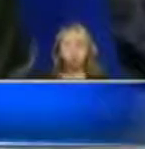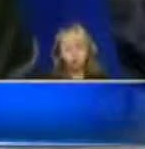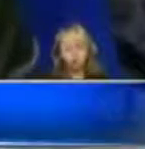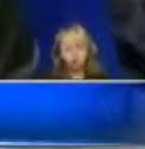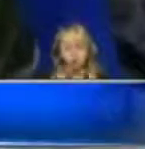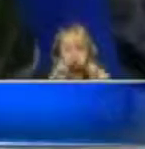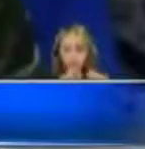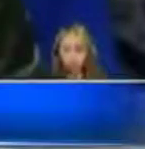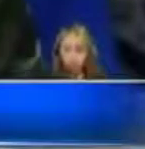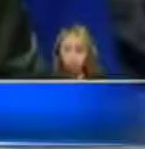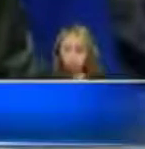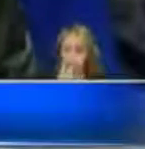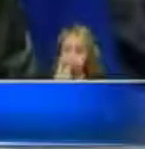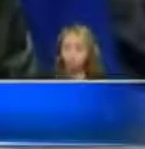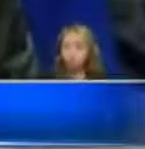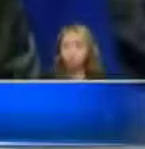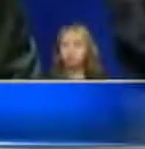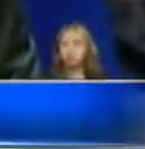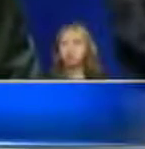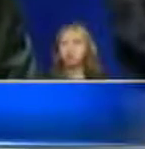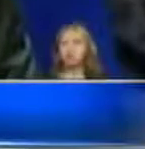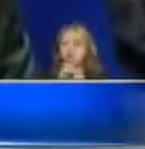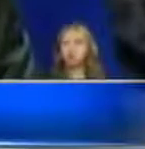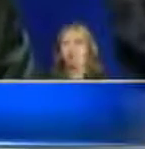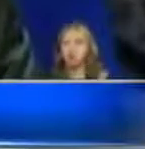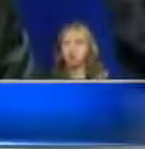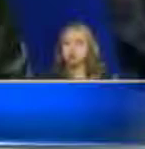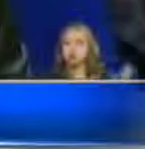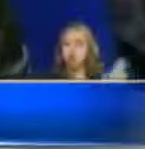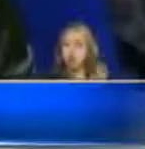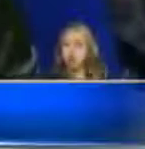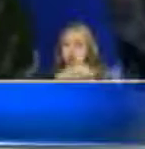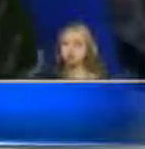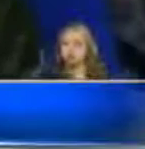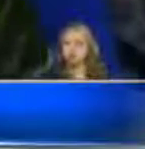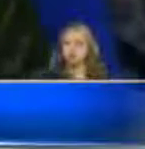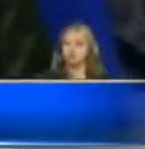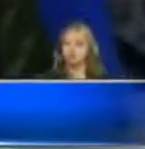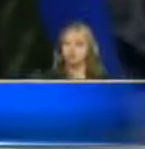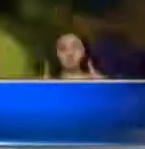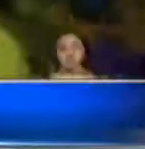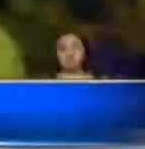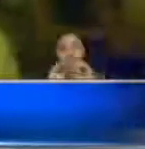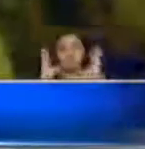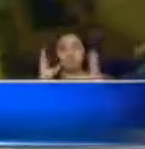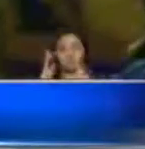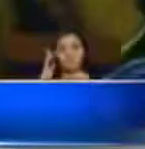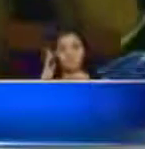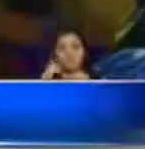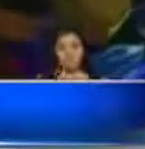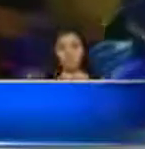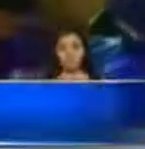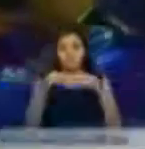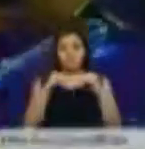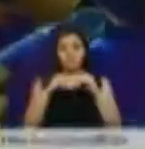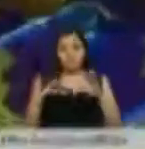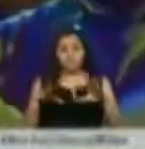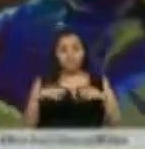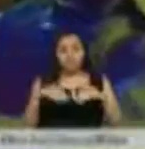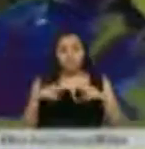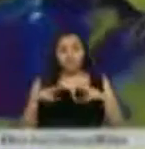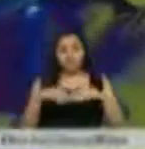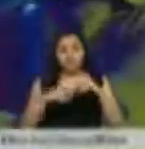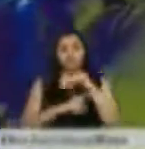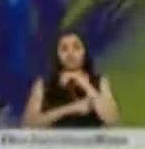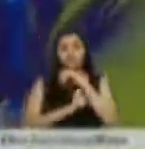Seguiremos investigando esos casos y se aplicará toda la firmeza, el rigor de la ley. Hace pocos días, durante la noche cultural en su visita a